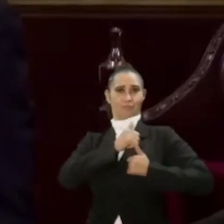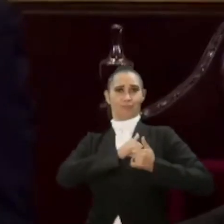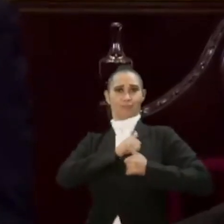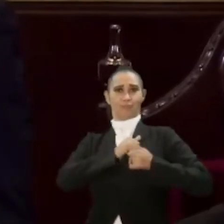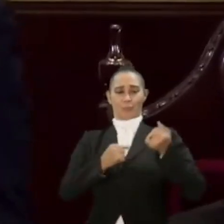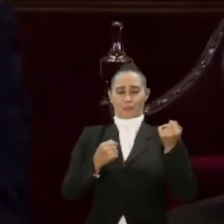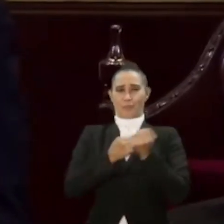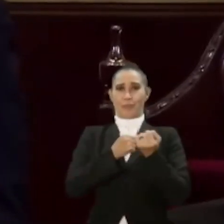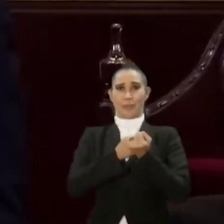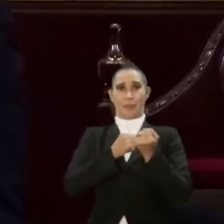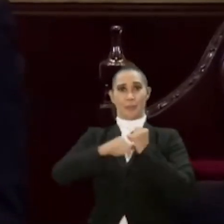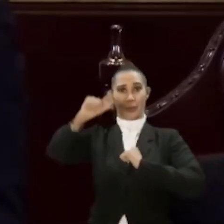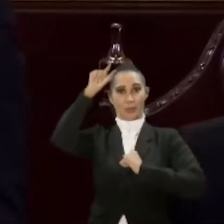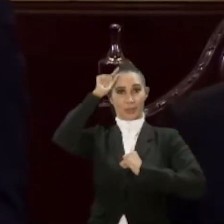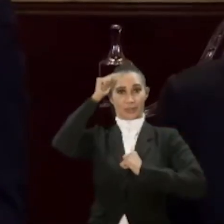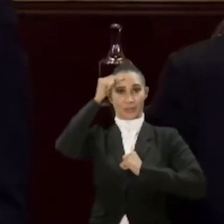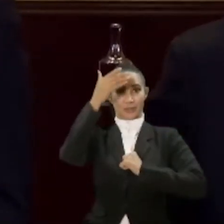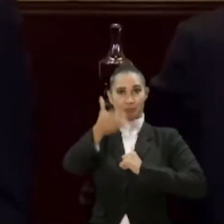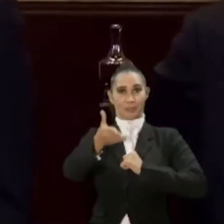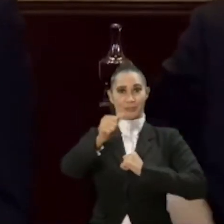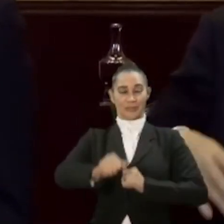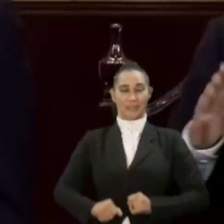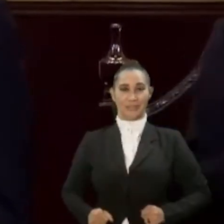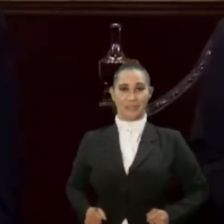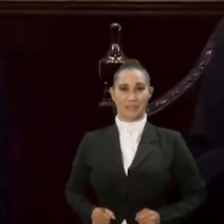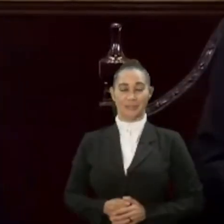con el apoyo total de su gobierno.